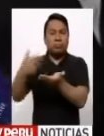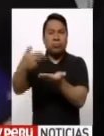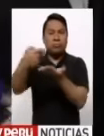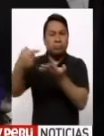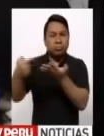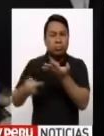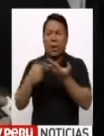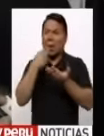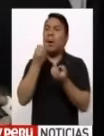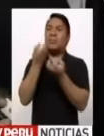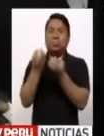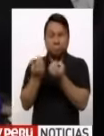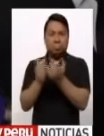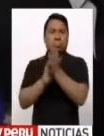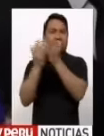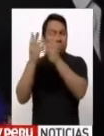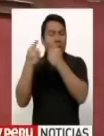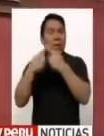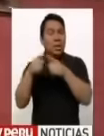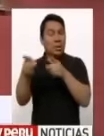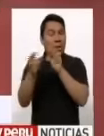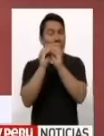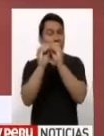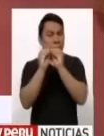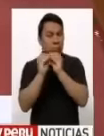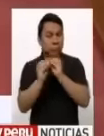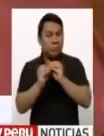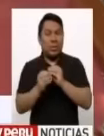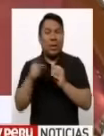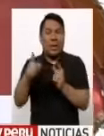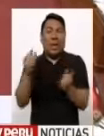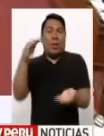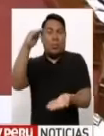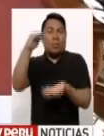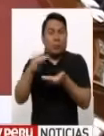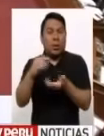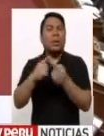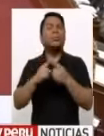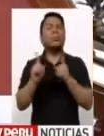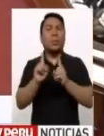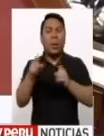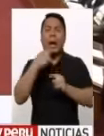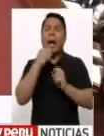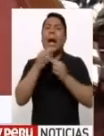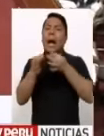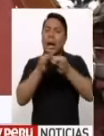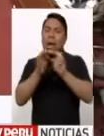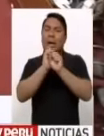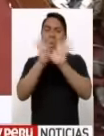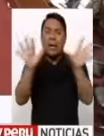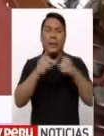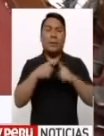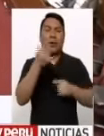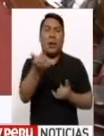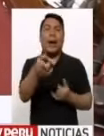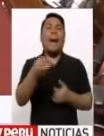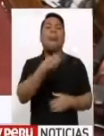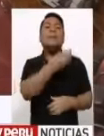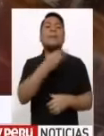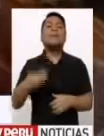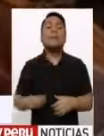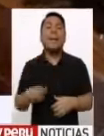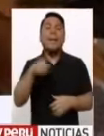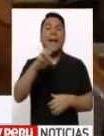las facultades delegadas y dijo que las modificaciones no las recortan y más bien aclaran. Por su parte, el ministro de Economía, Alfredo